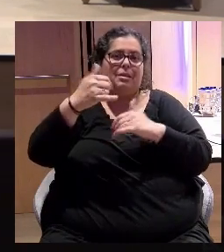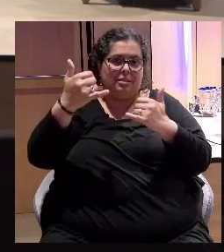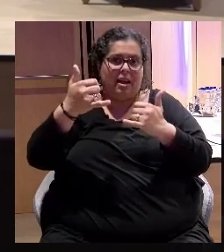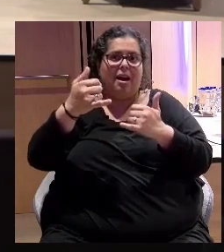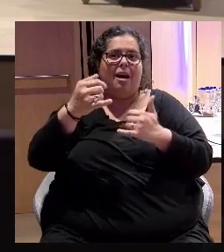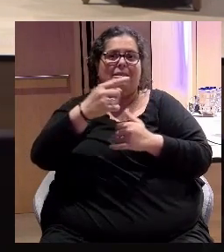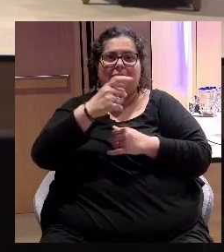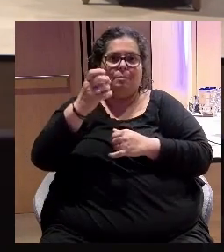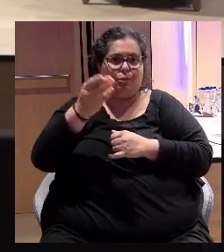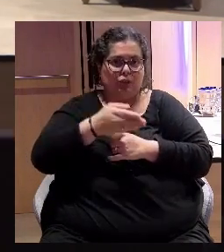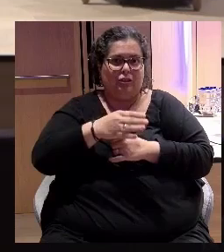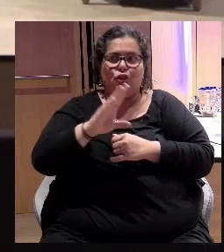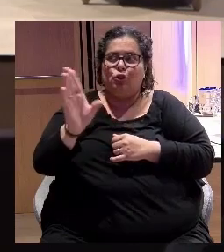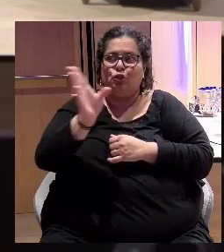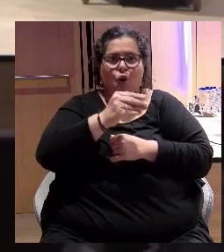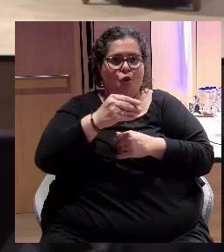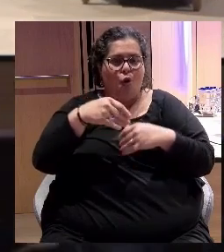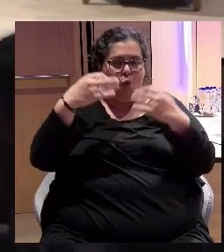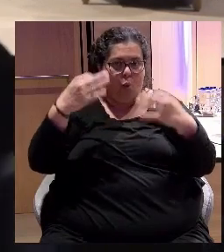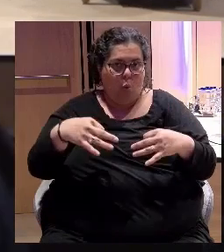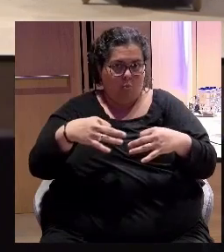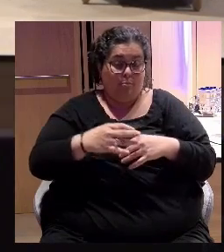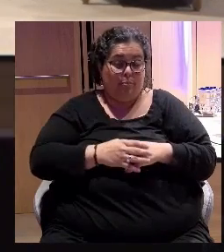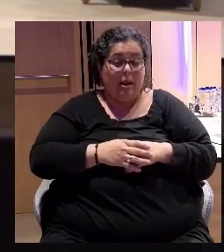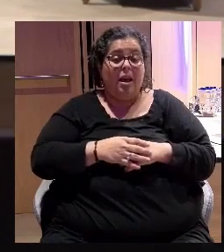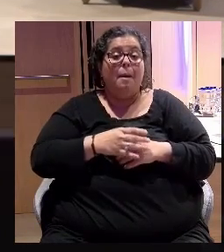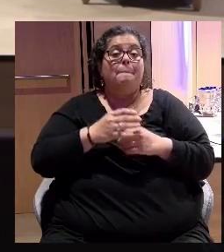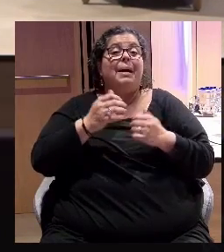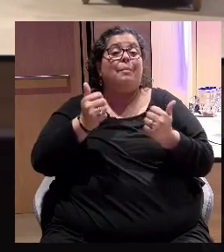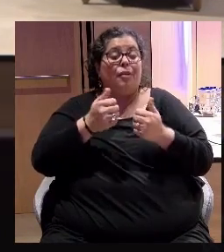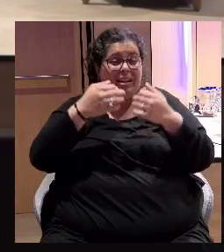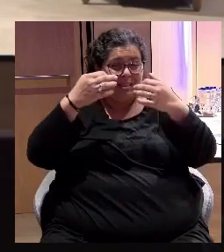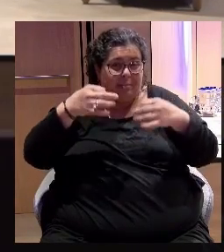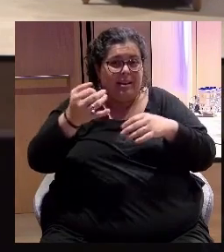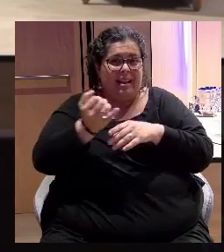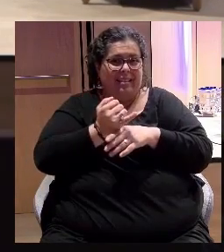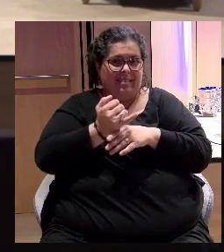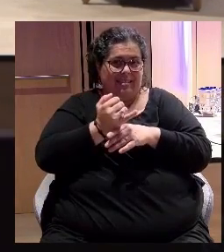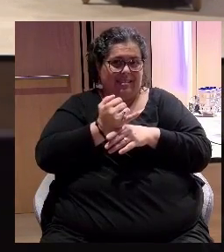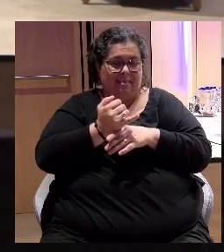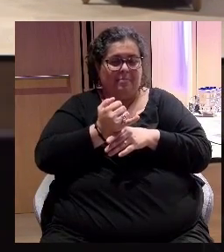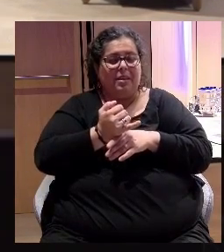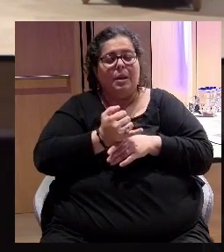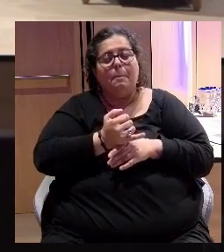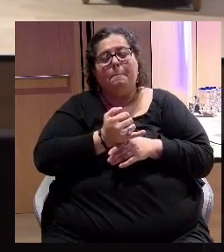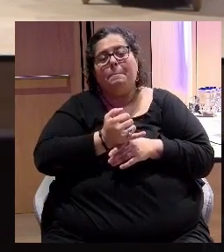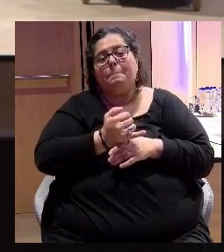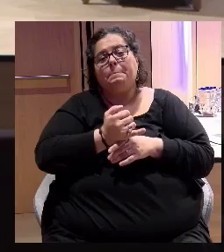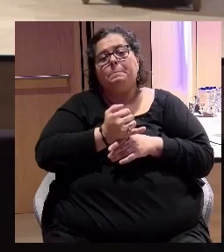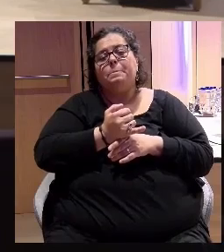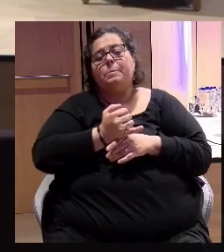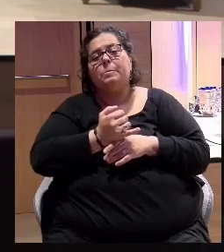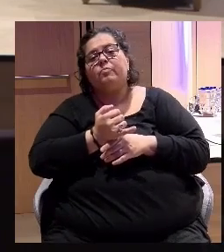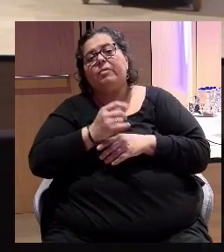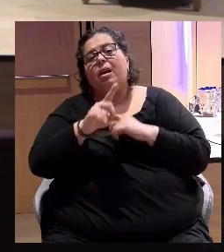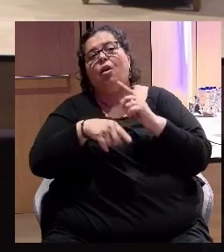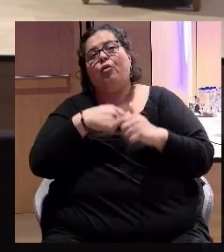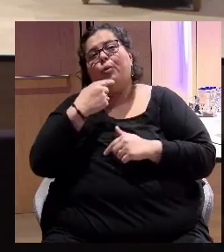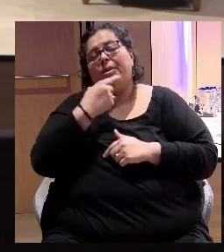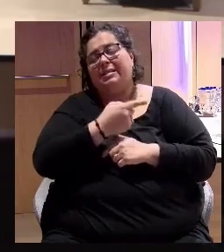el 100% del cumplimiento para realizar el índice, ¿no? La reflexión que tú hacías, bueno, sí, ¿qué queda después